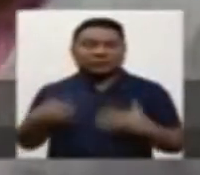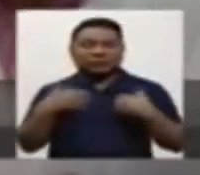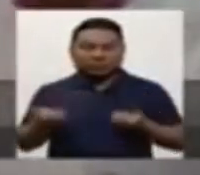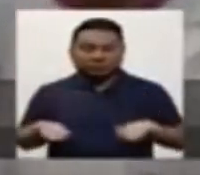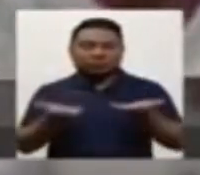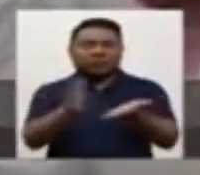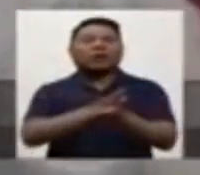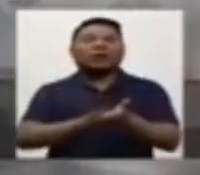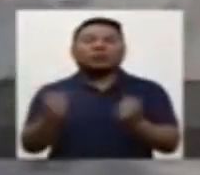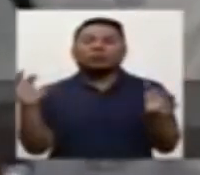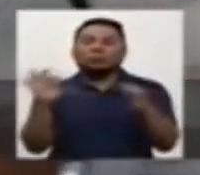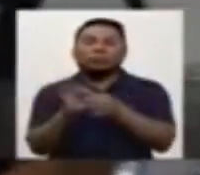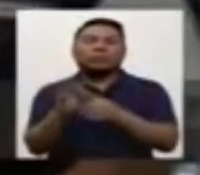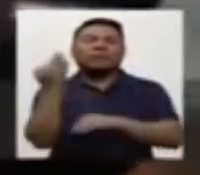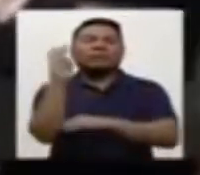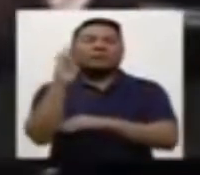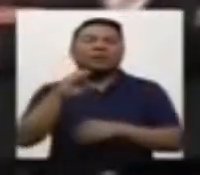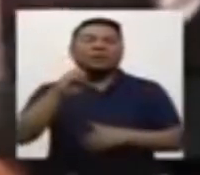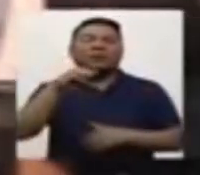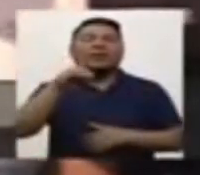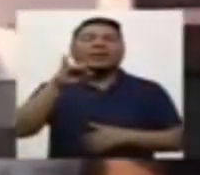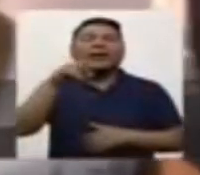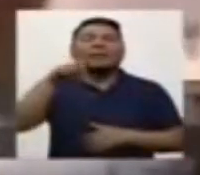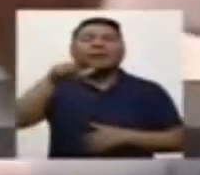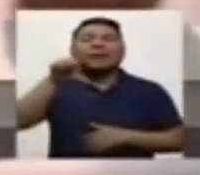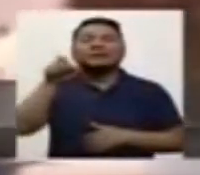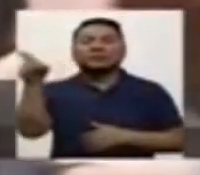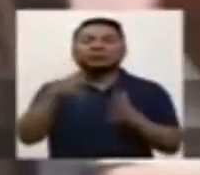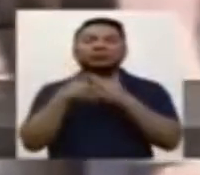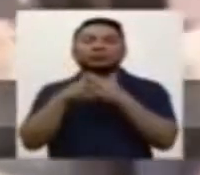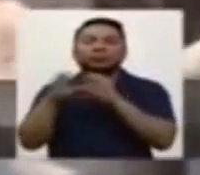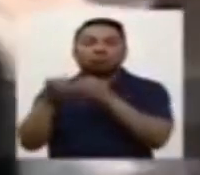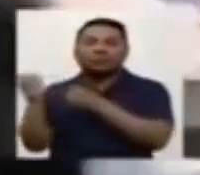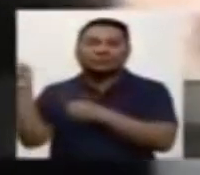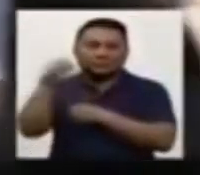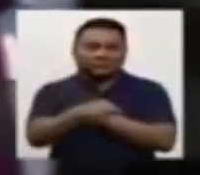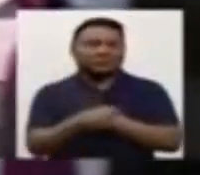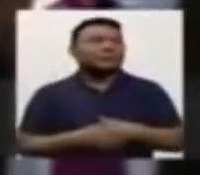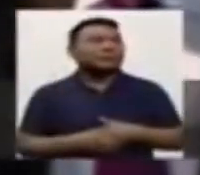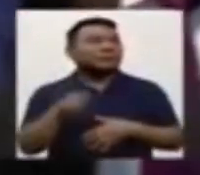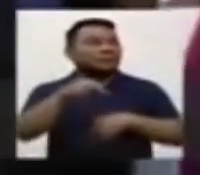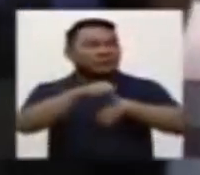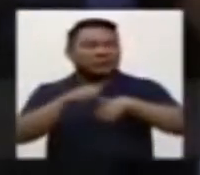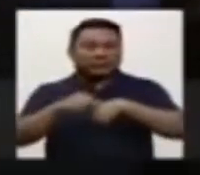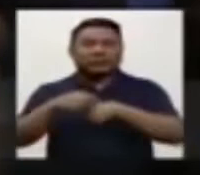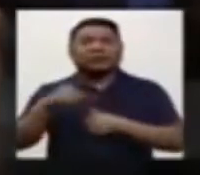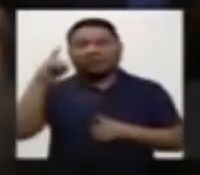en conjunto con la Fundación Comedy Plast de Estados Unidos. Son cirugías de alta complejidad, pero